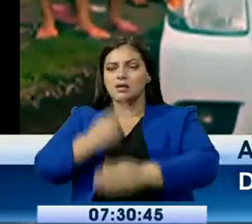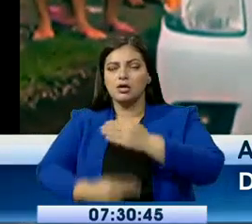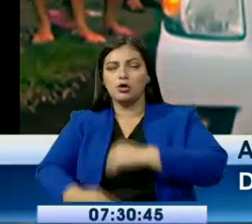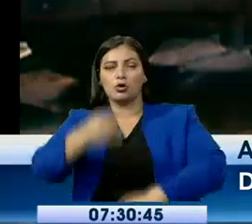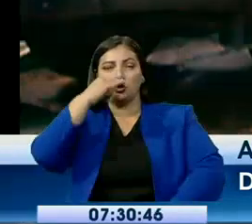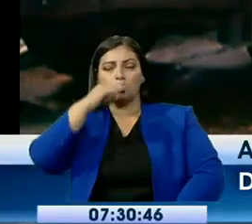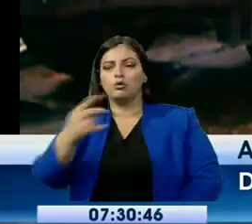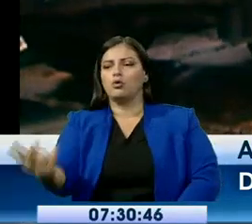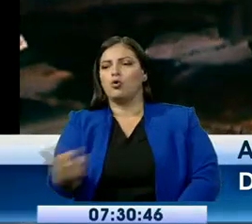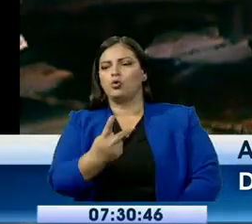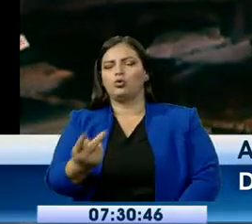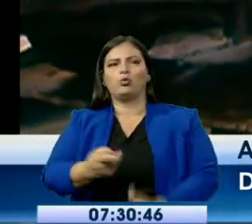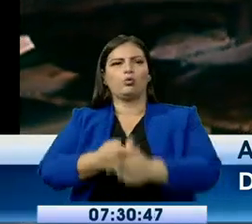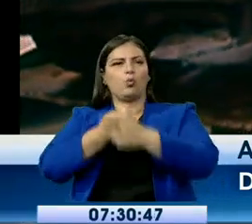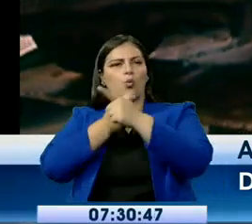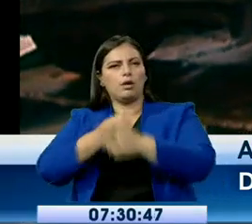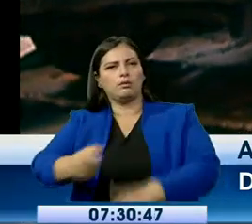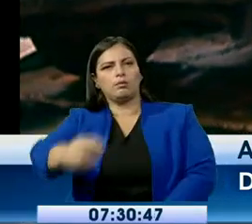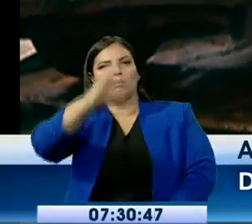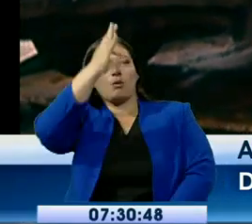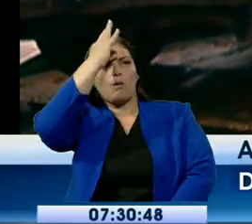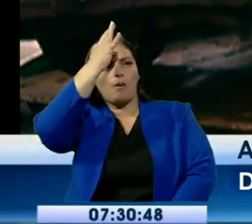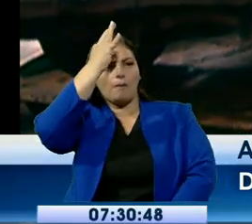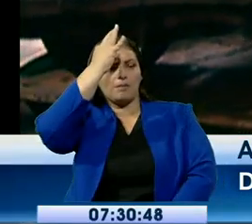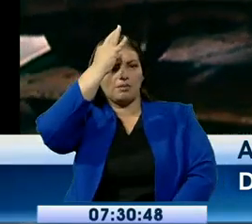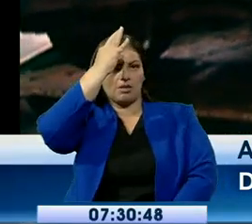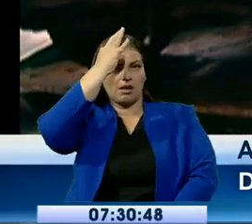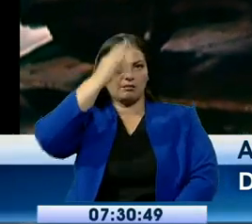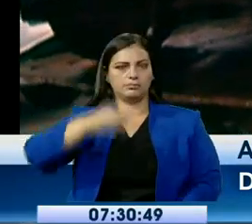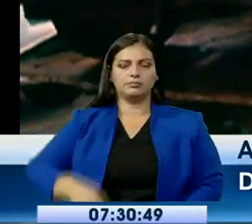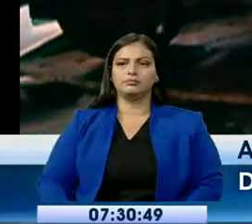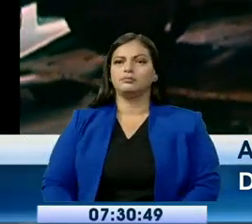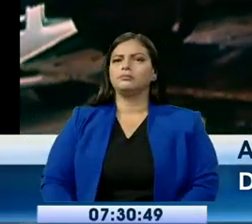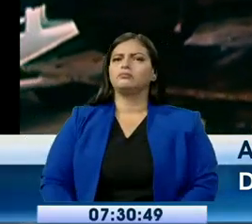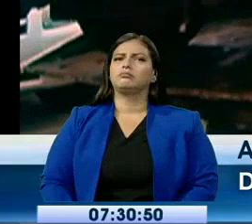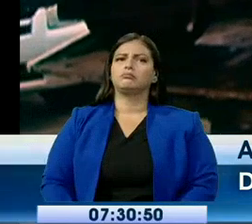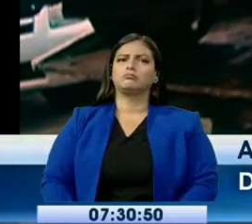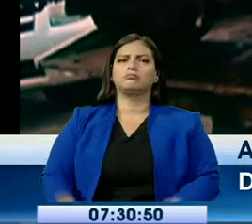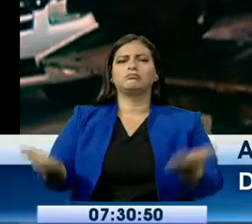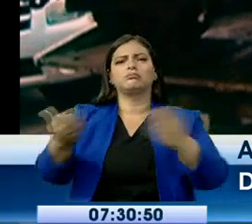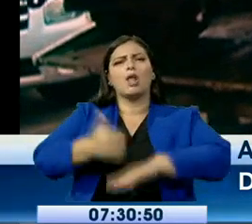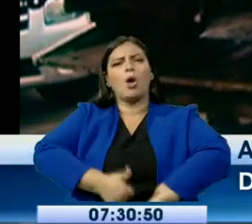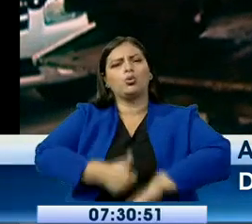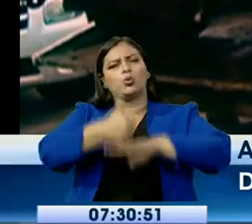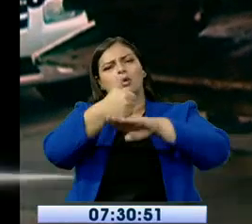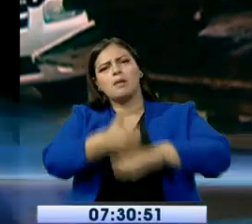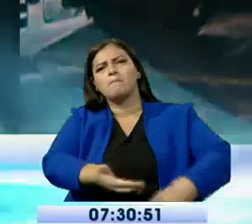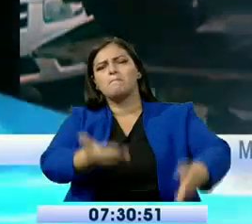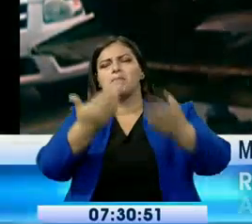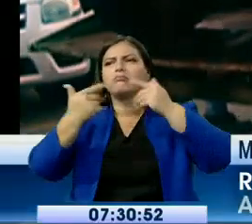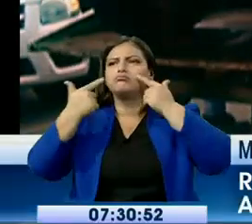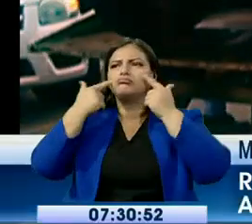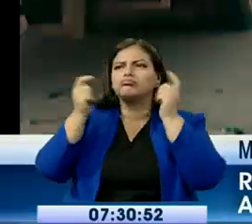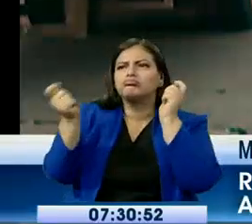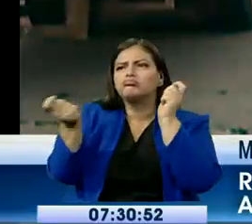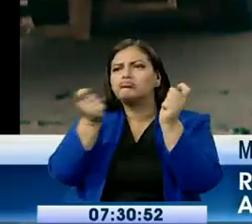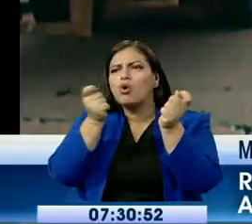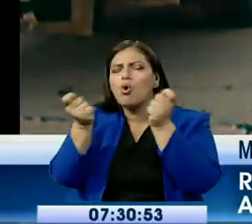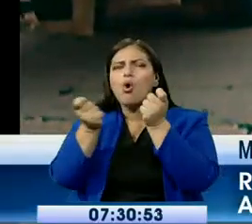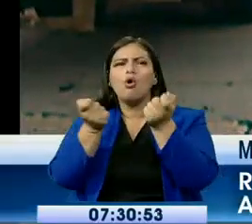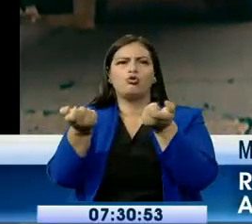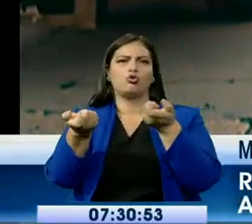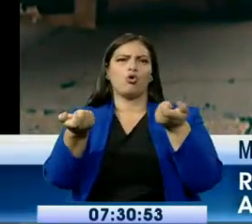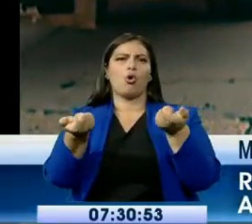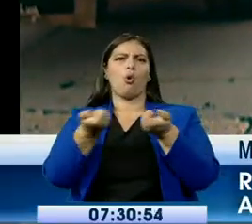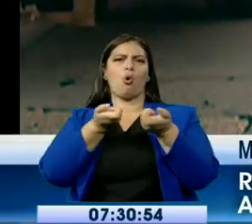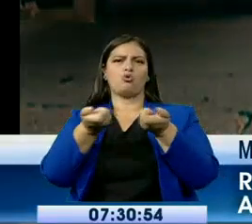salud. Mientras tanto, en el barrio, piden implementar mayores controles en esa intersección de las calles Costanera